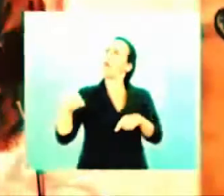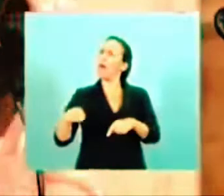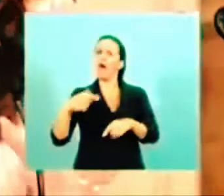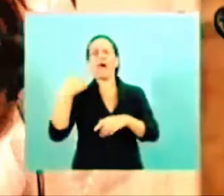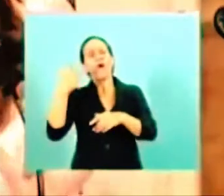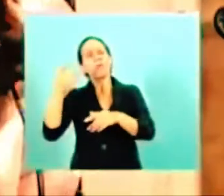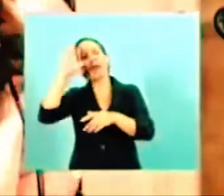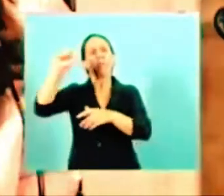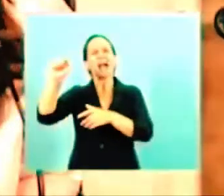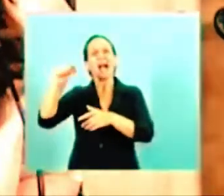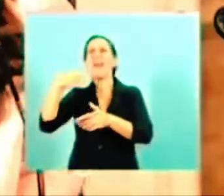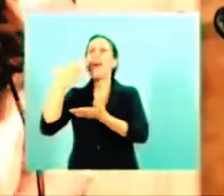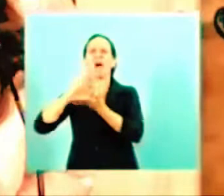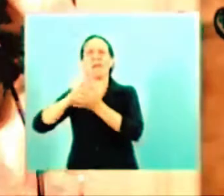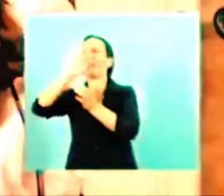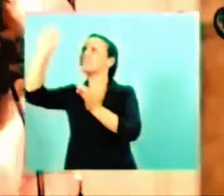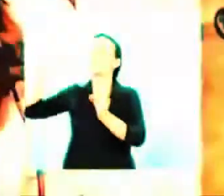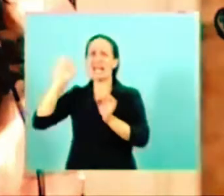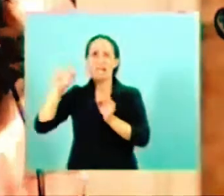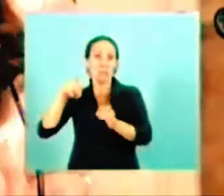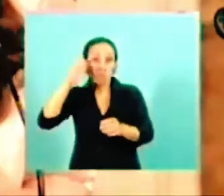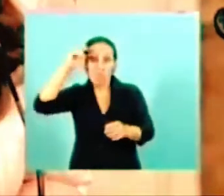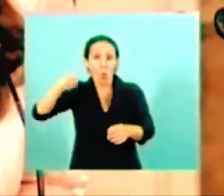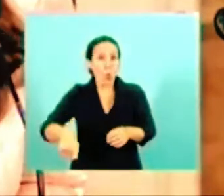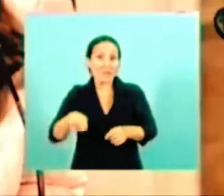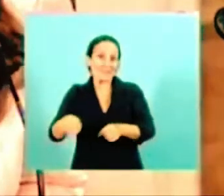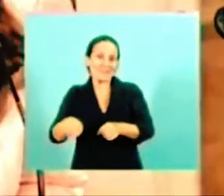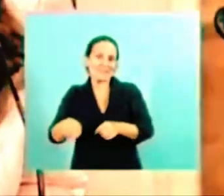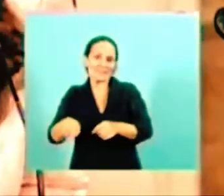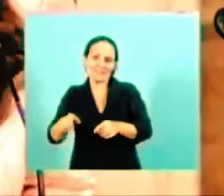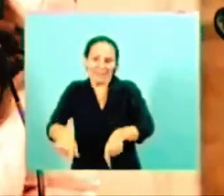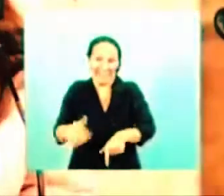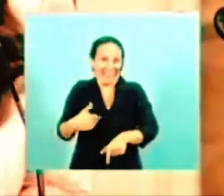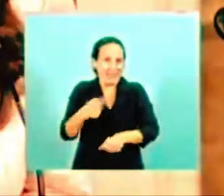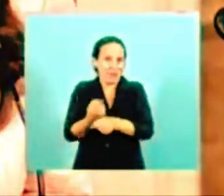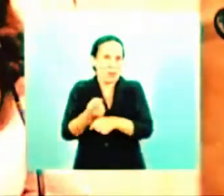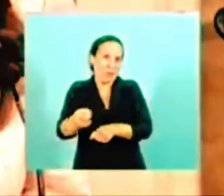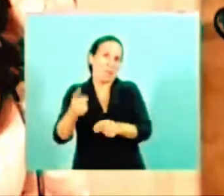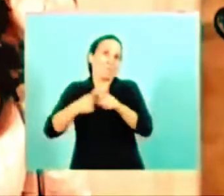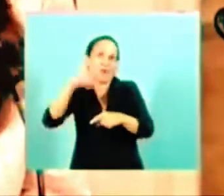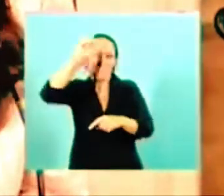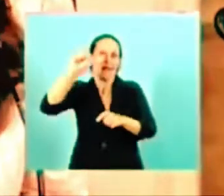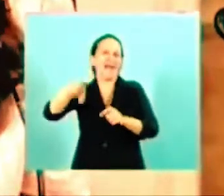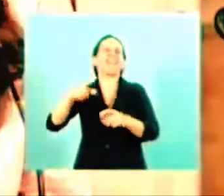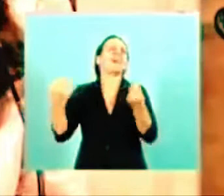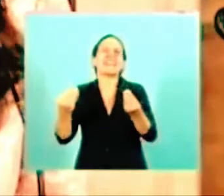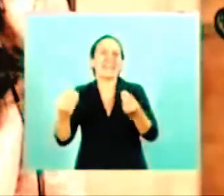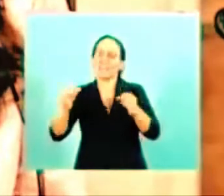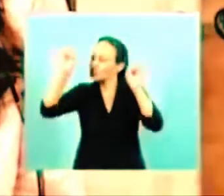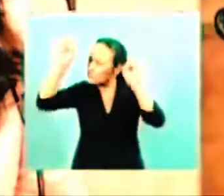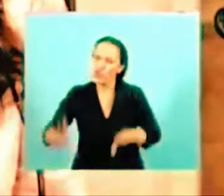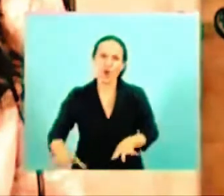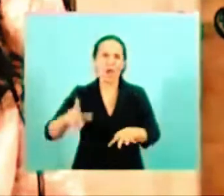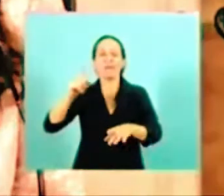de la embajada, que no pudo ser tratado por jueces comunes, porque al tratarse de una embajada es materia específica, excluyente y exclusiva